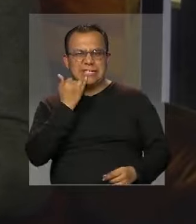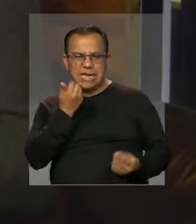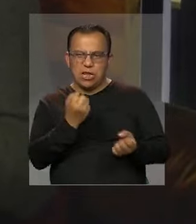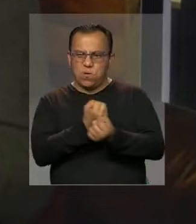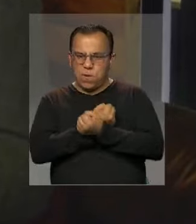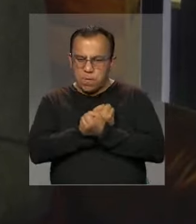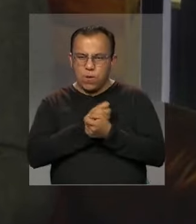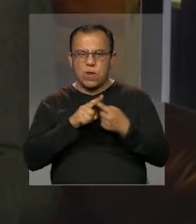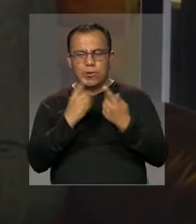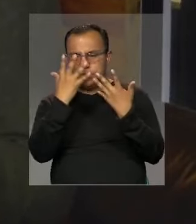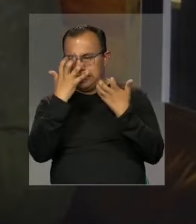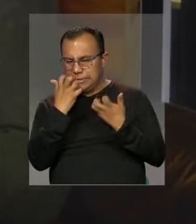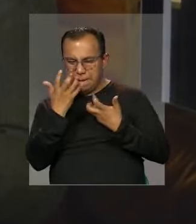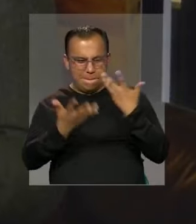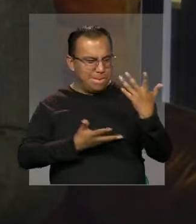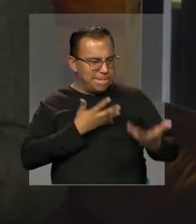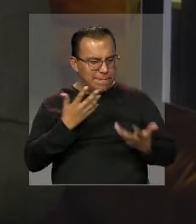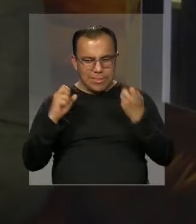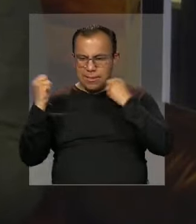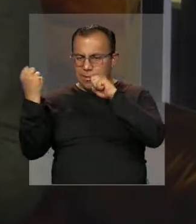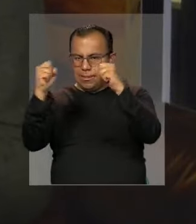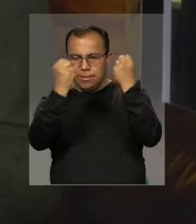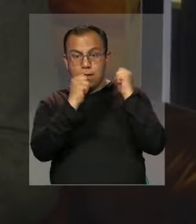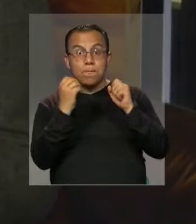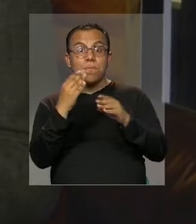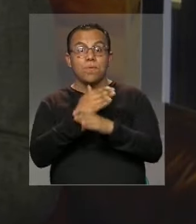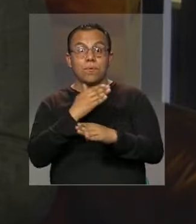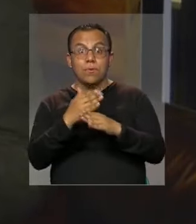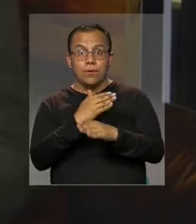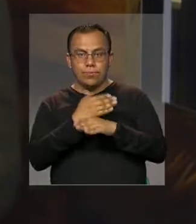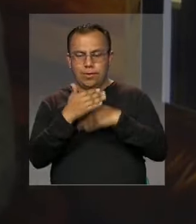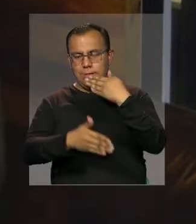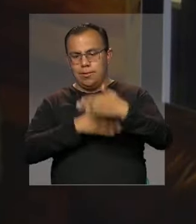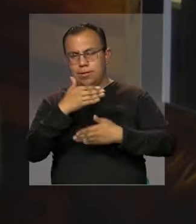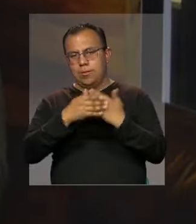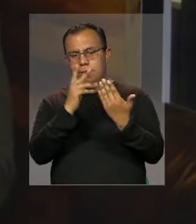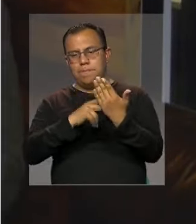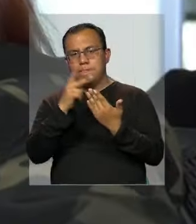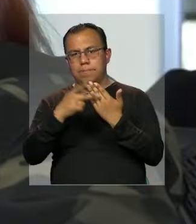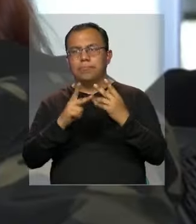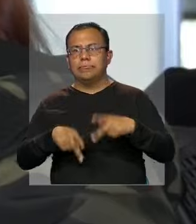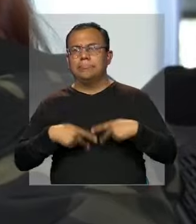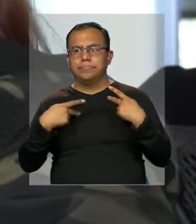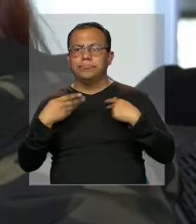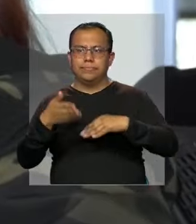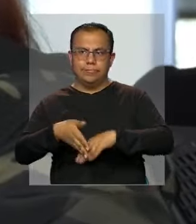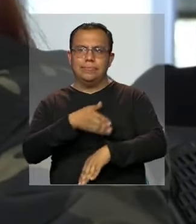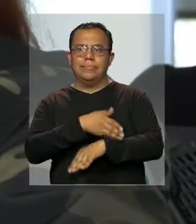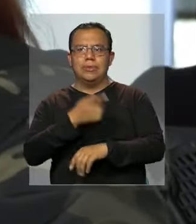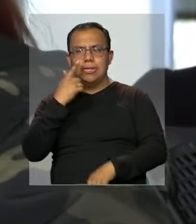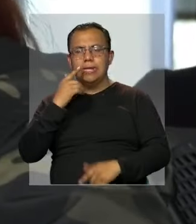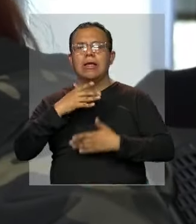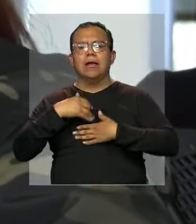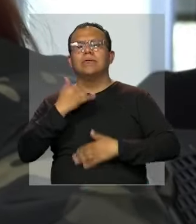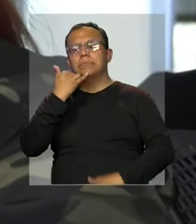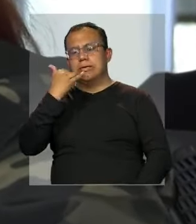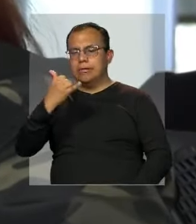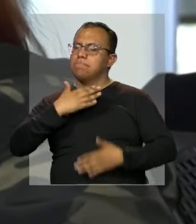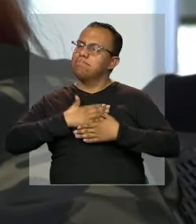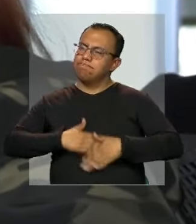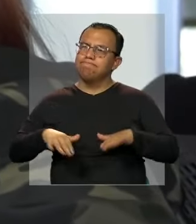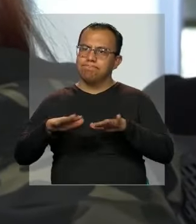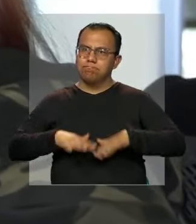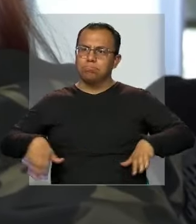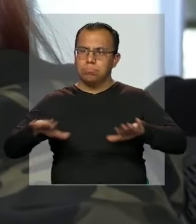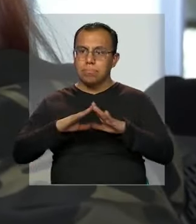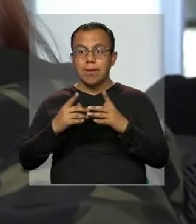romántico, frustración, ansiedad, problemas con la realización del proyecto de vida. Recuerda que Línea Calma es un espacio